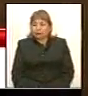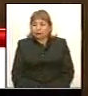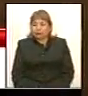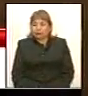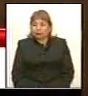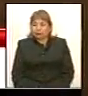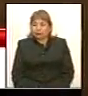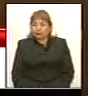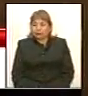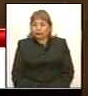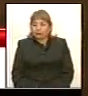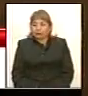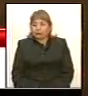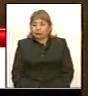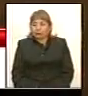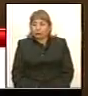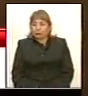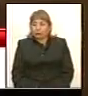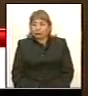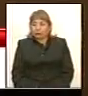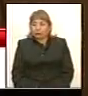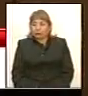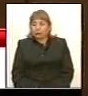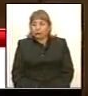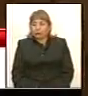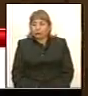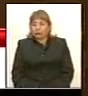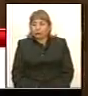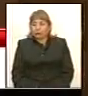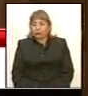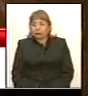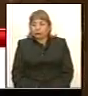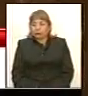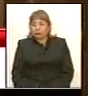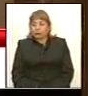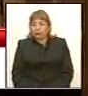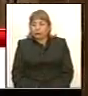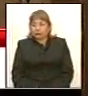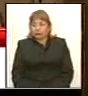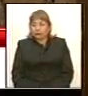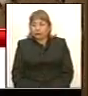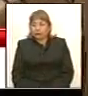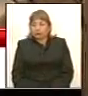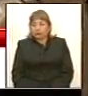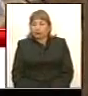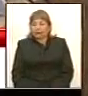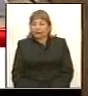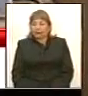Luz, perdón. Estoy conmovida, de verdad. ¿Ah? Estoy conmovida, impresionada. Siguiente.